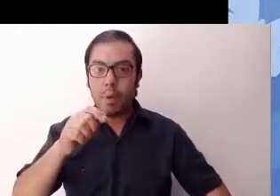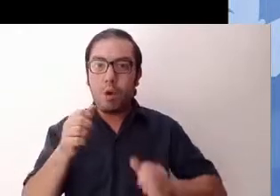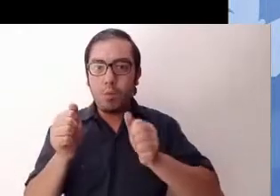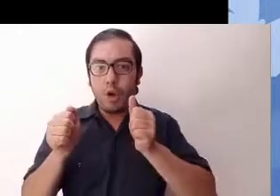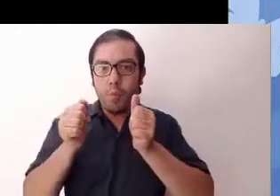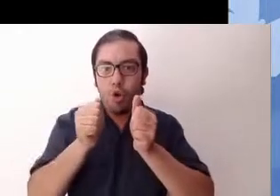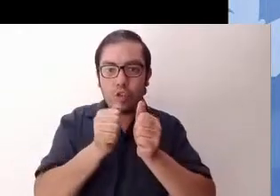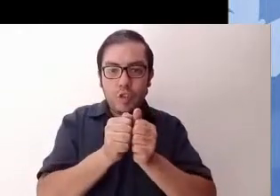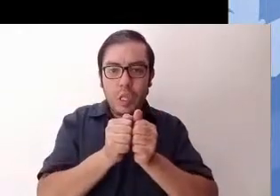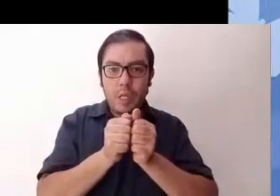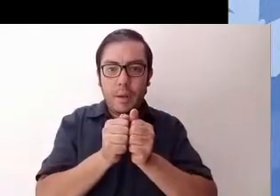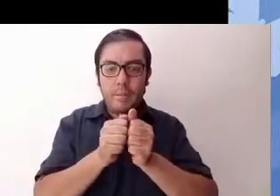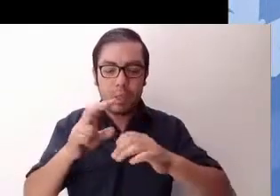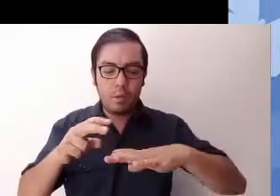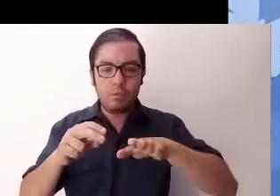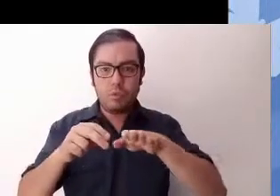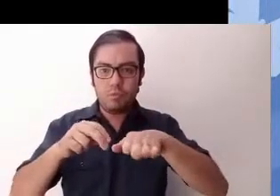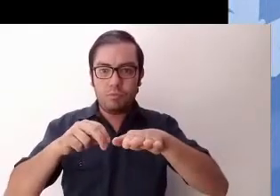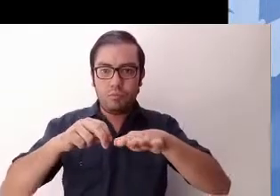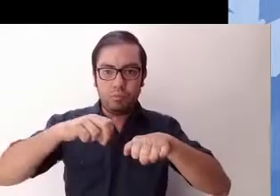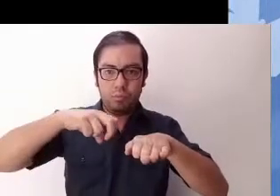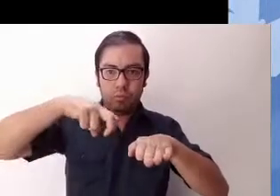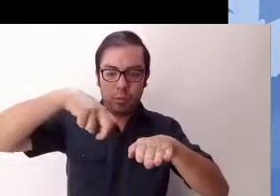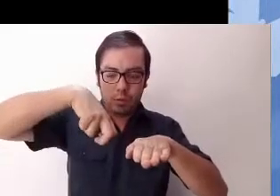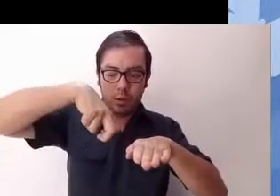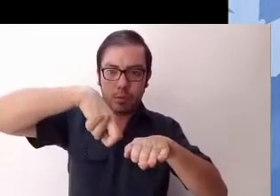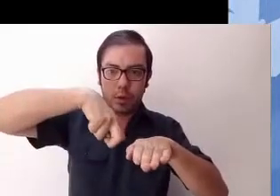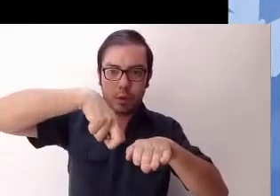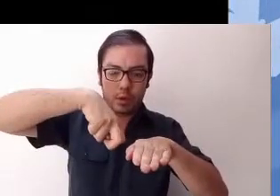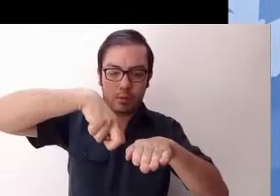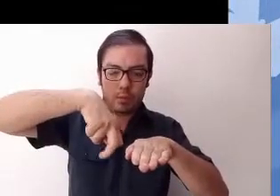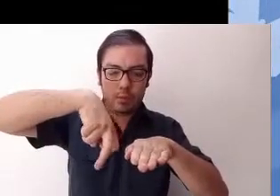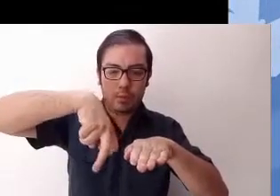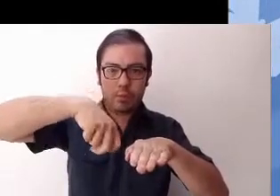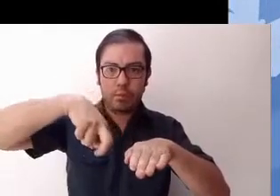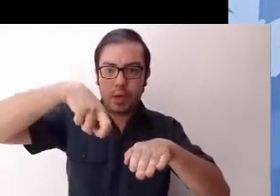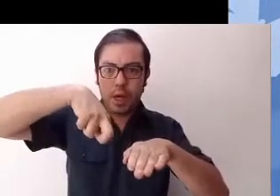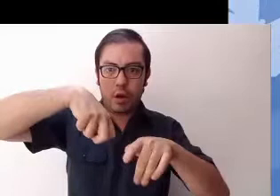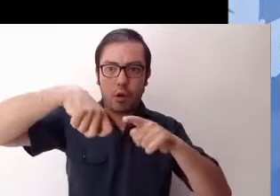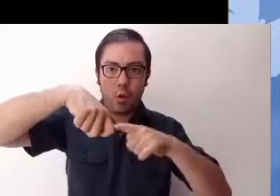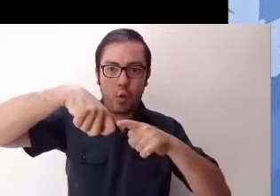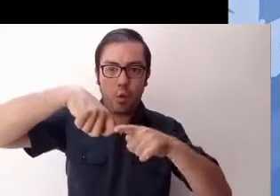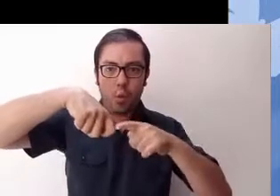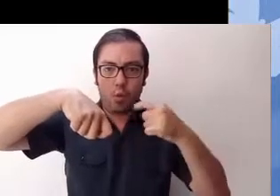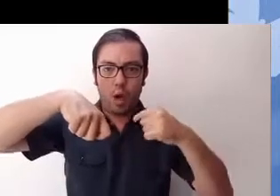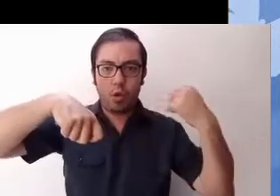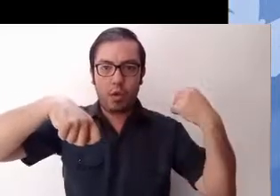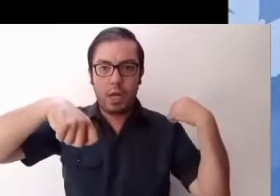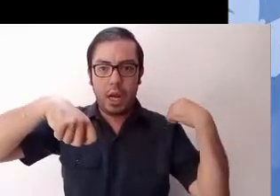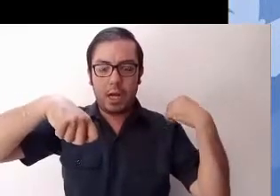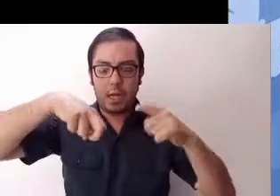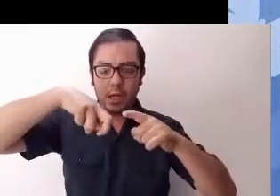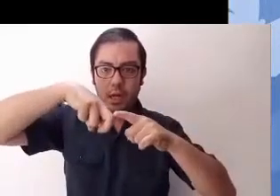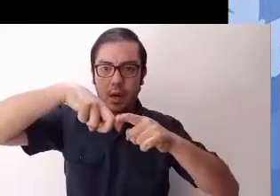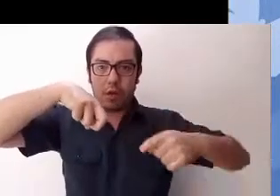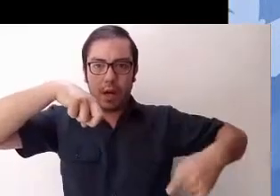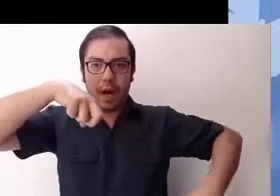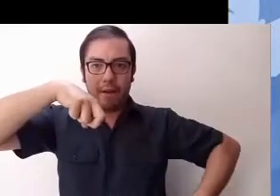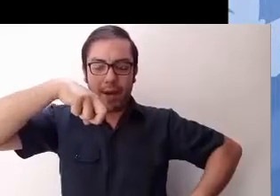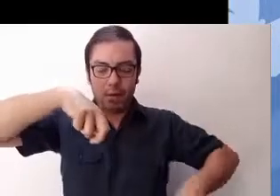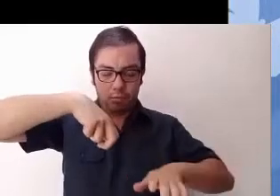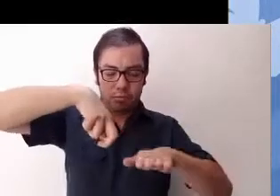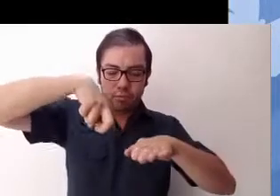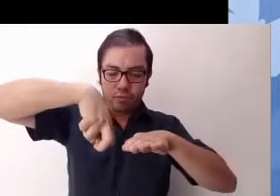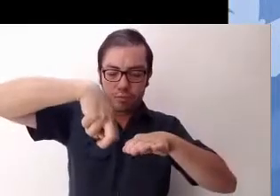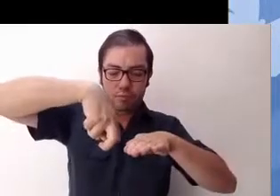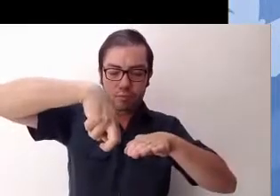cadera. Una vez en esa posición, tenemos que comenzar a evaluar, ver, ¿no es